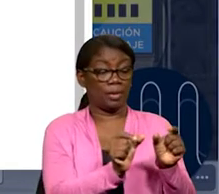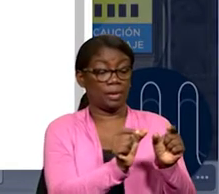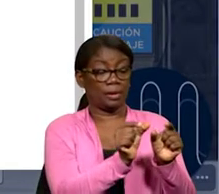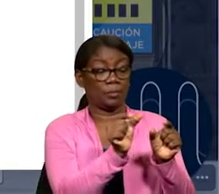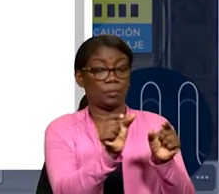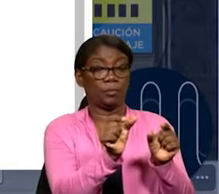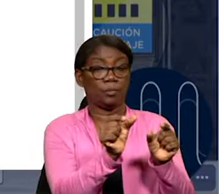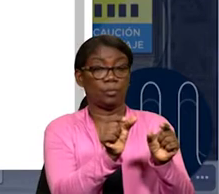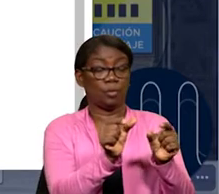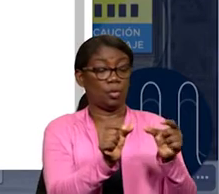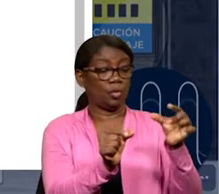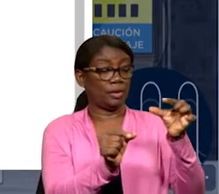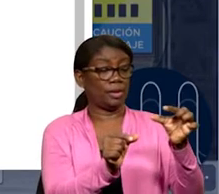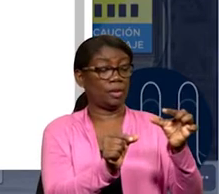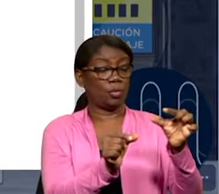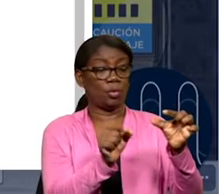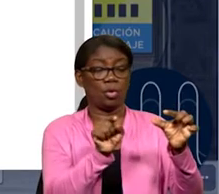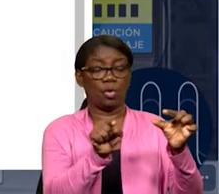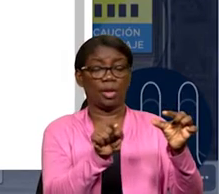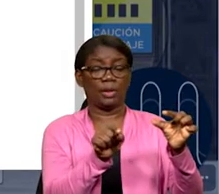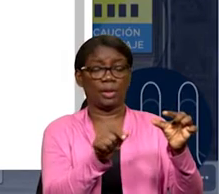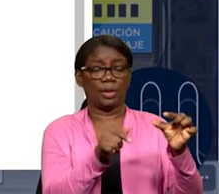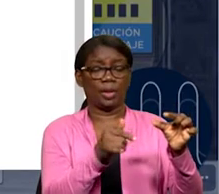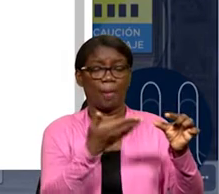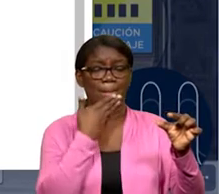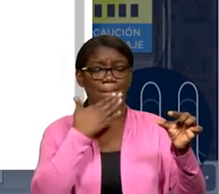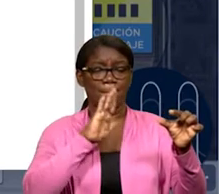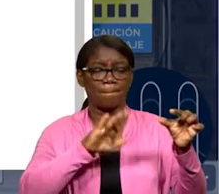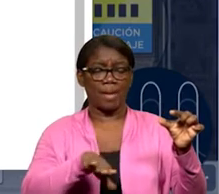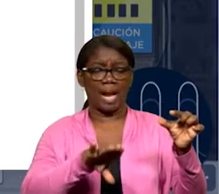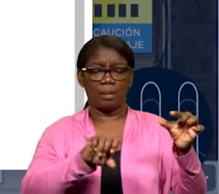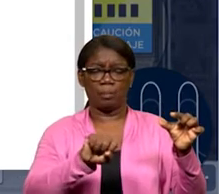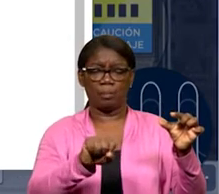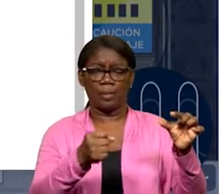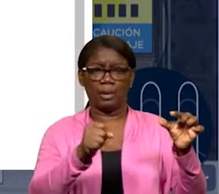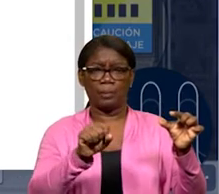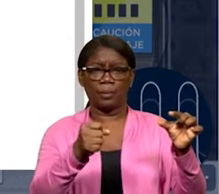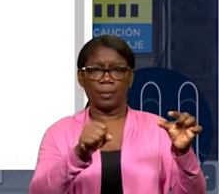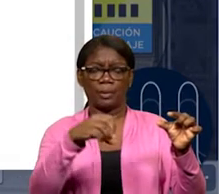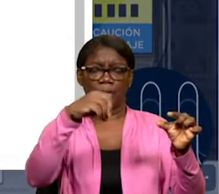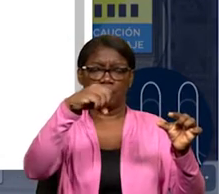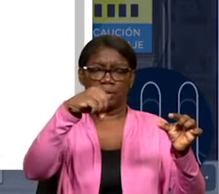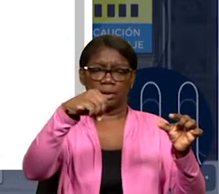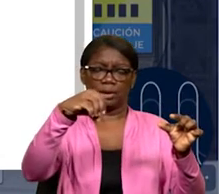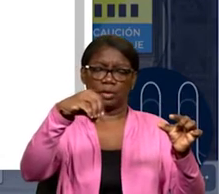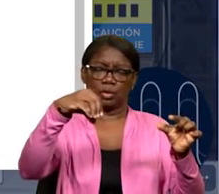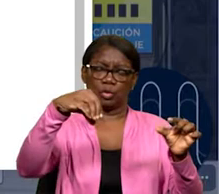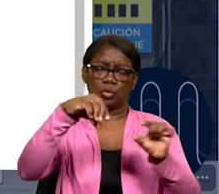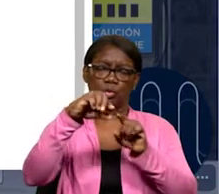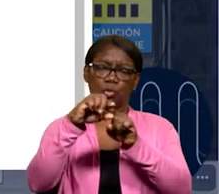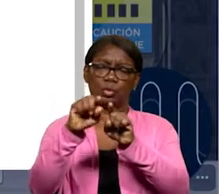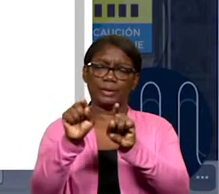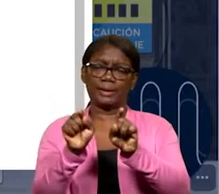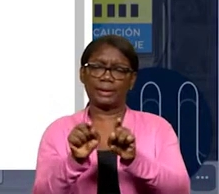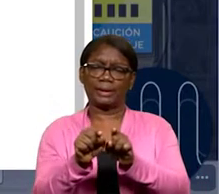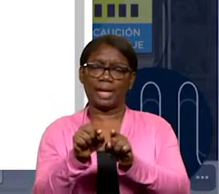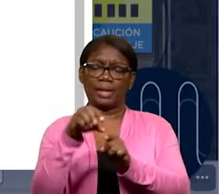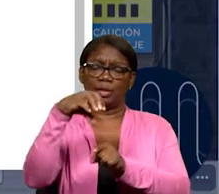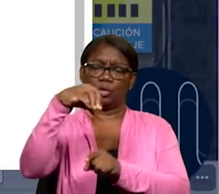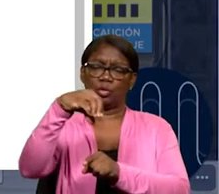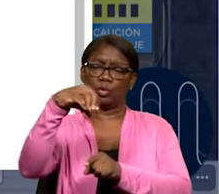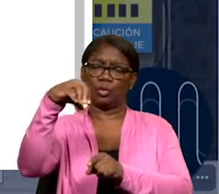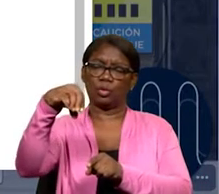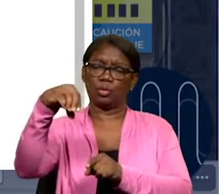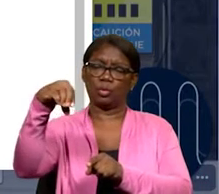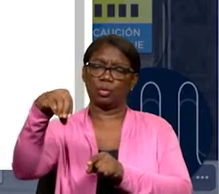un circuito defectuoso en donde estén las lámparas, tubos, o